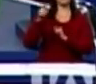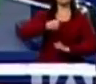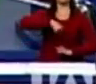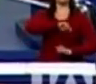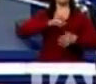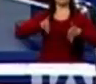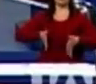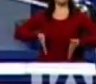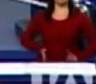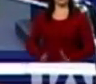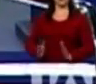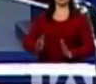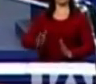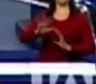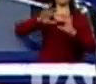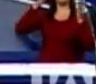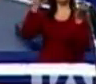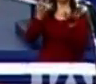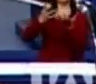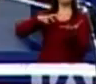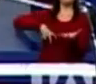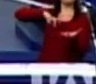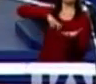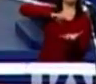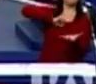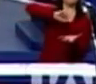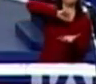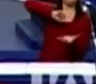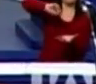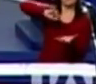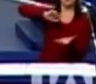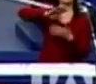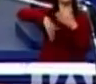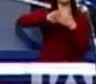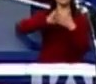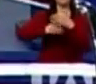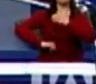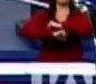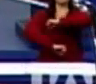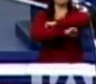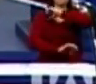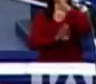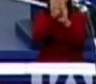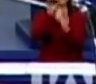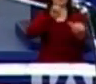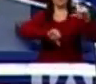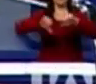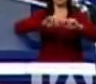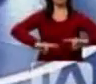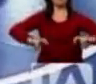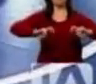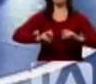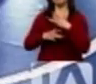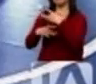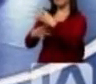el mundo en busca de quienes padecen de este síndrome y así poder fomentar una mayor investigación científica. Eva, qué gusto enorme